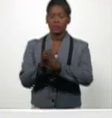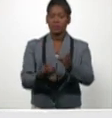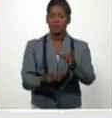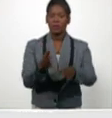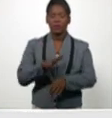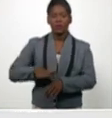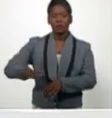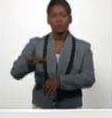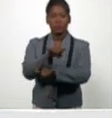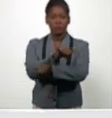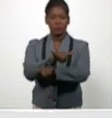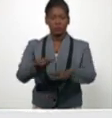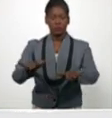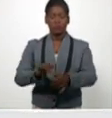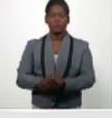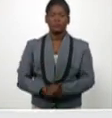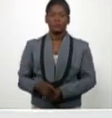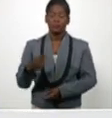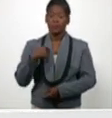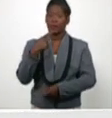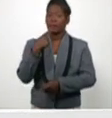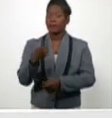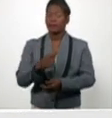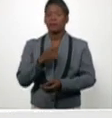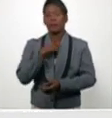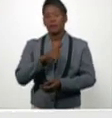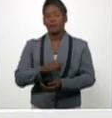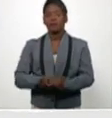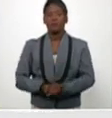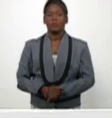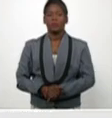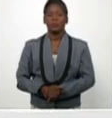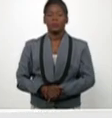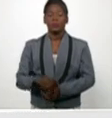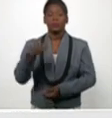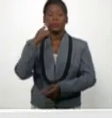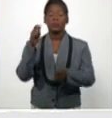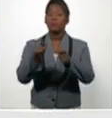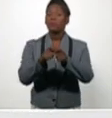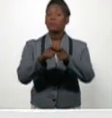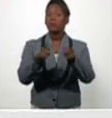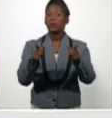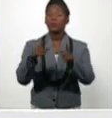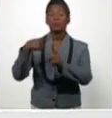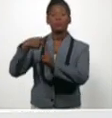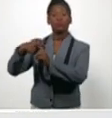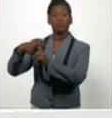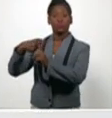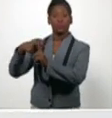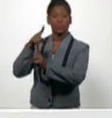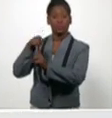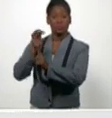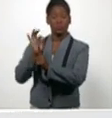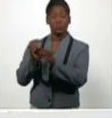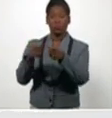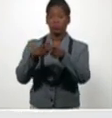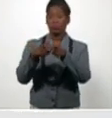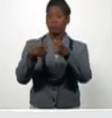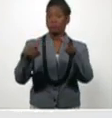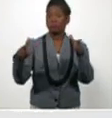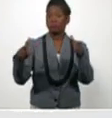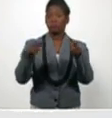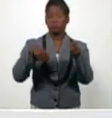la explicación de que al incrementar el número de casos, al incrementar la